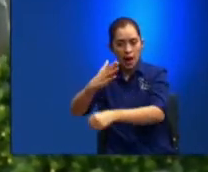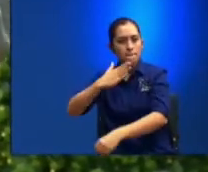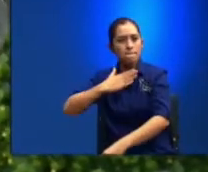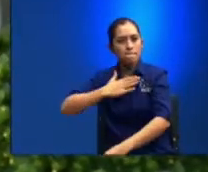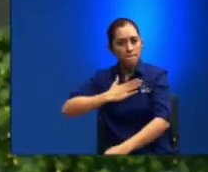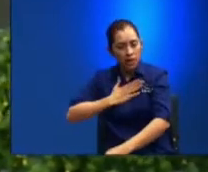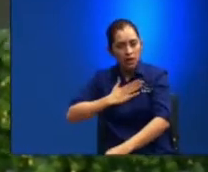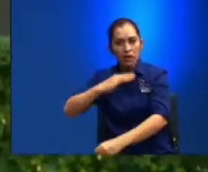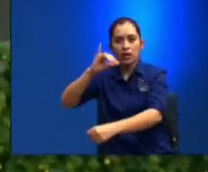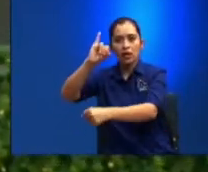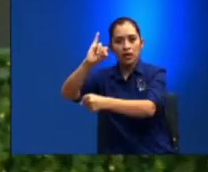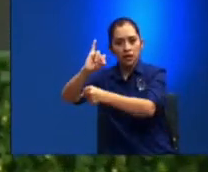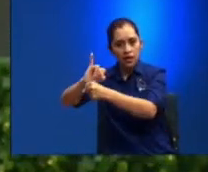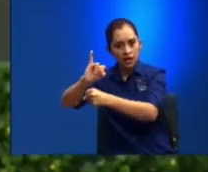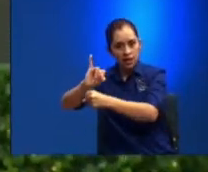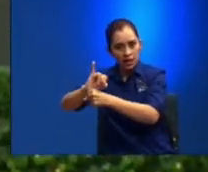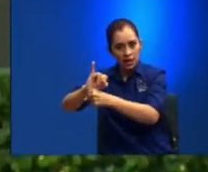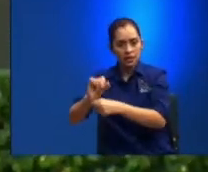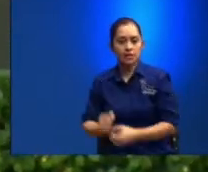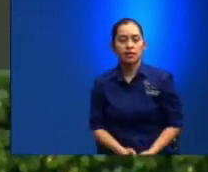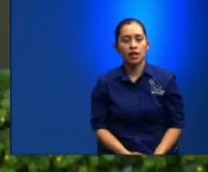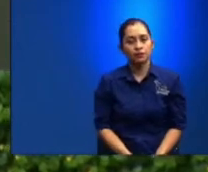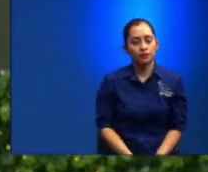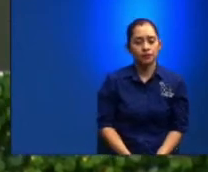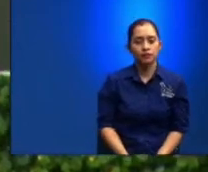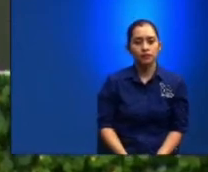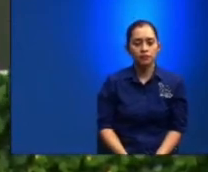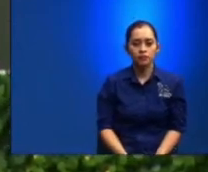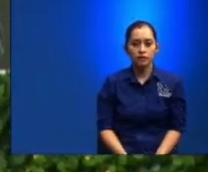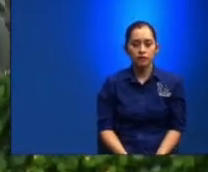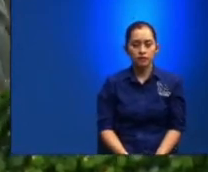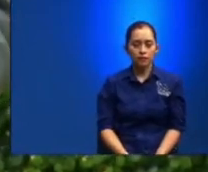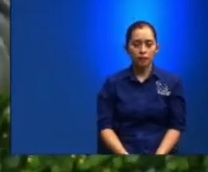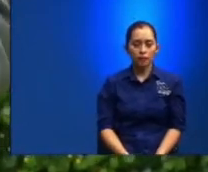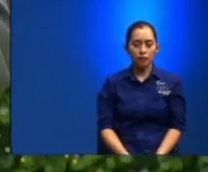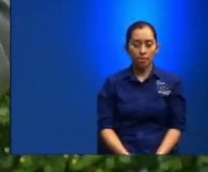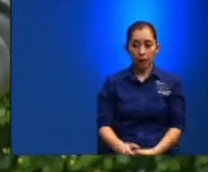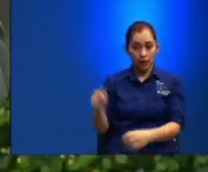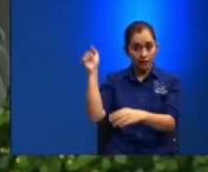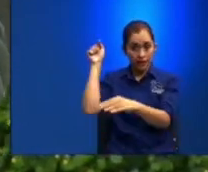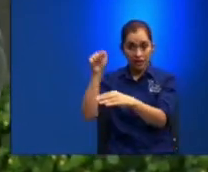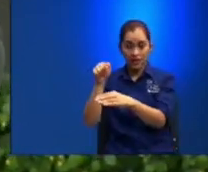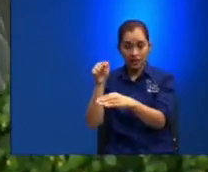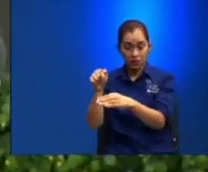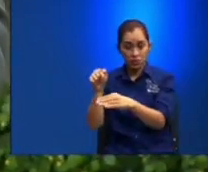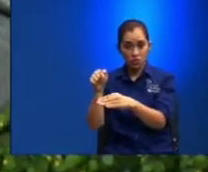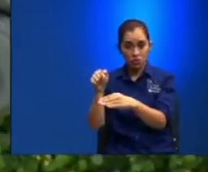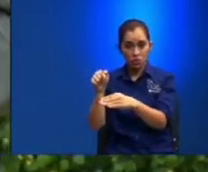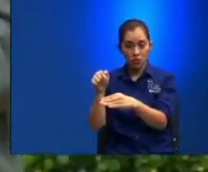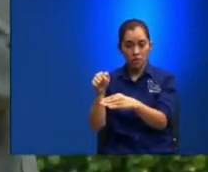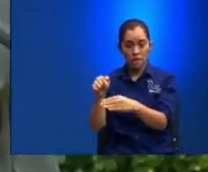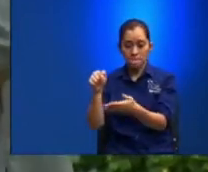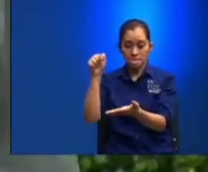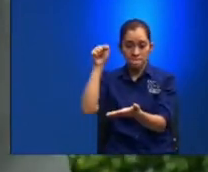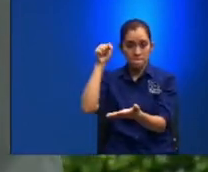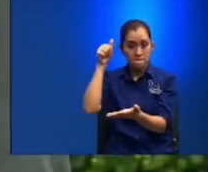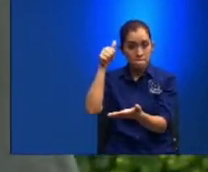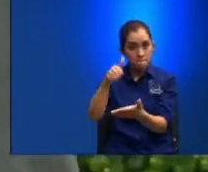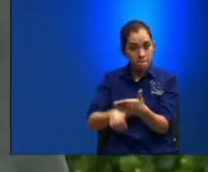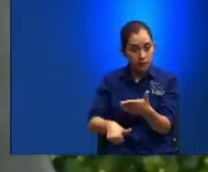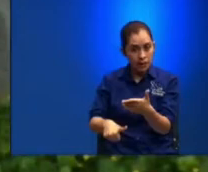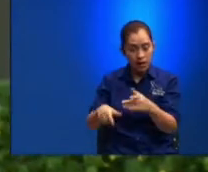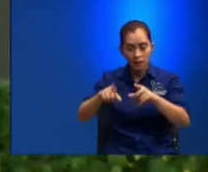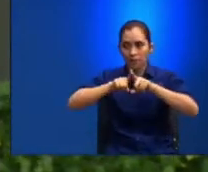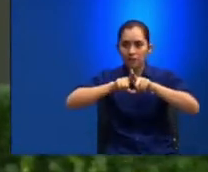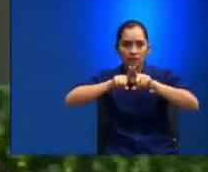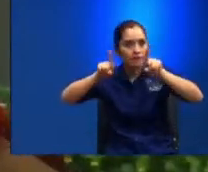sino que dijo edificaré mi iglesia y eso definitivamente marca una grandísima diferencia